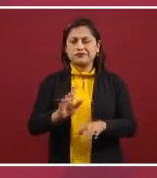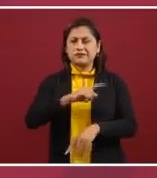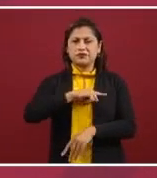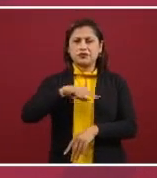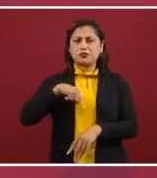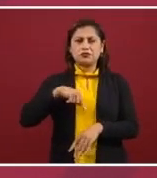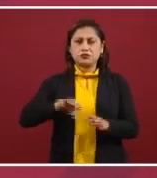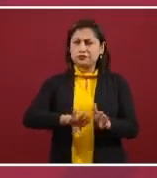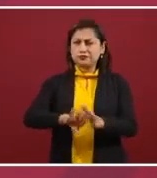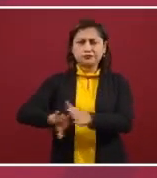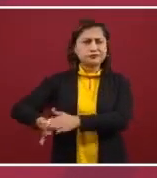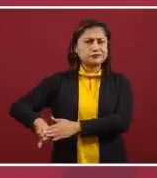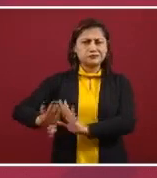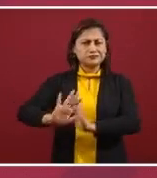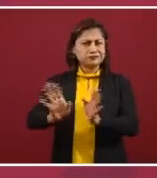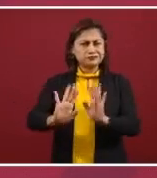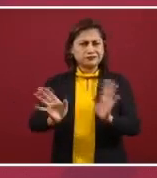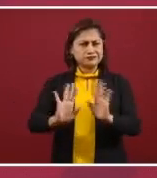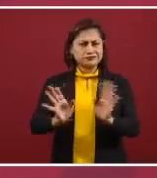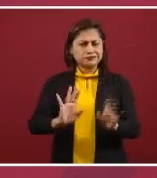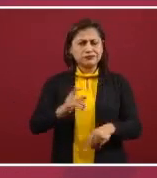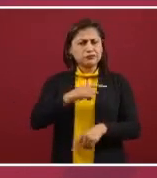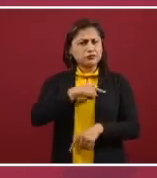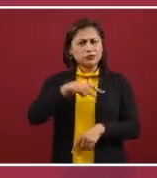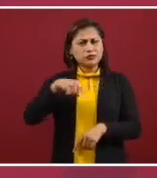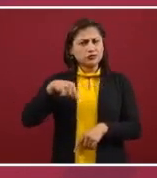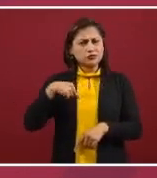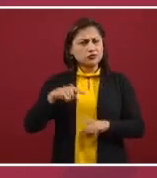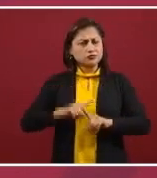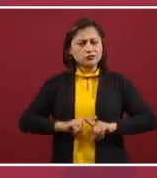Nosotros no queremos presentar